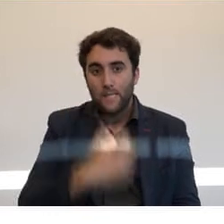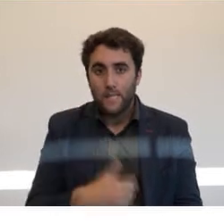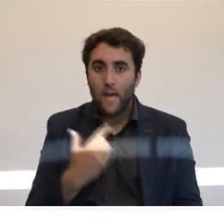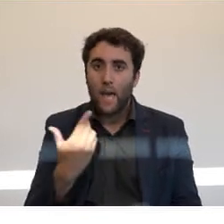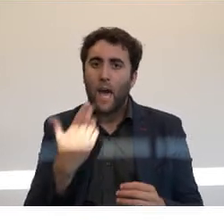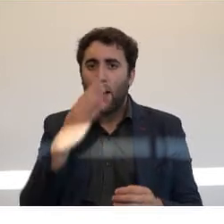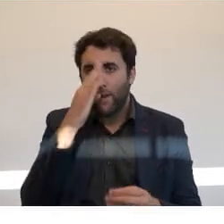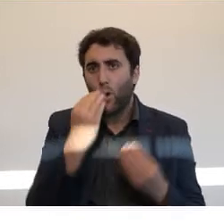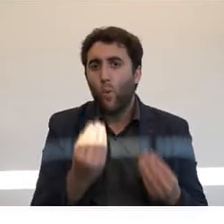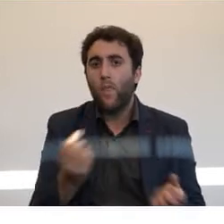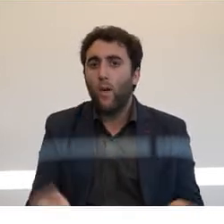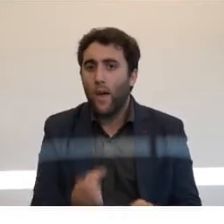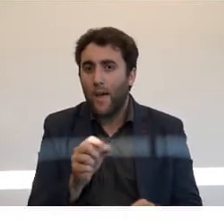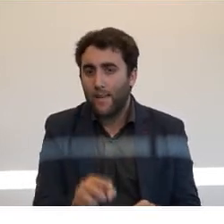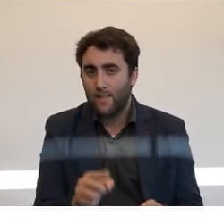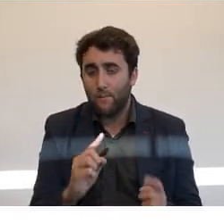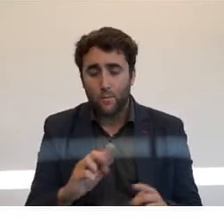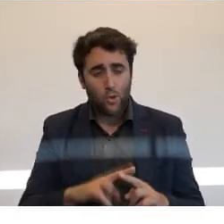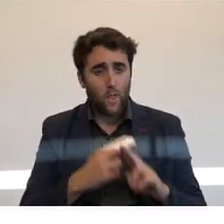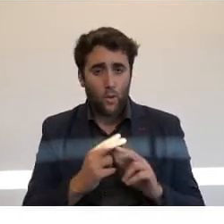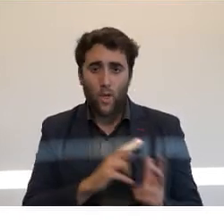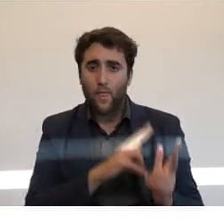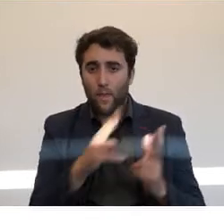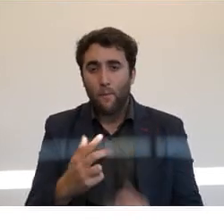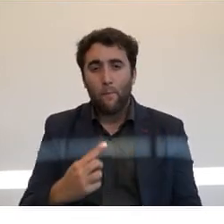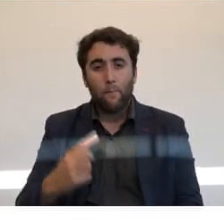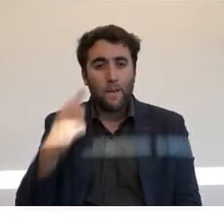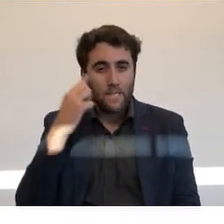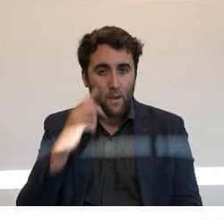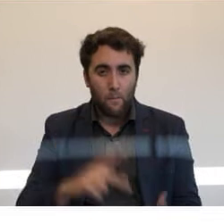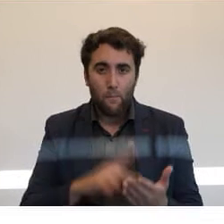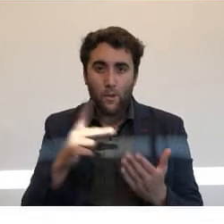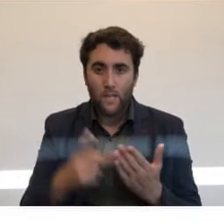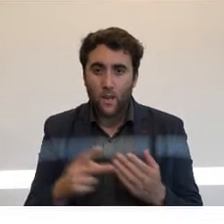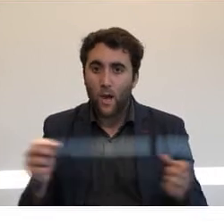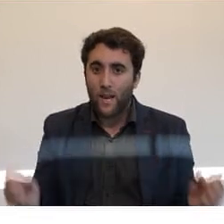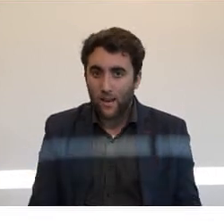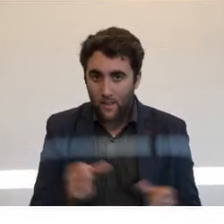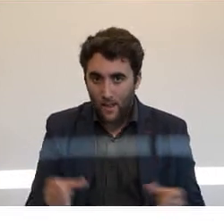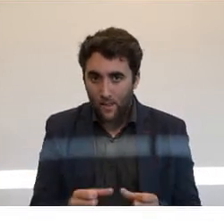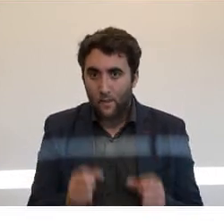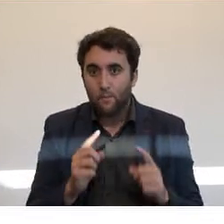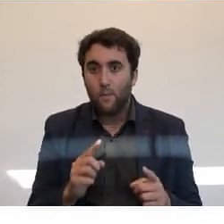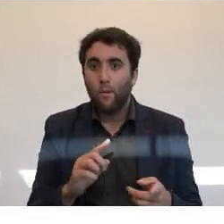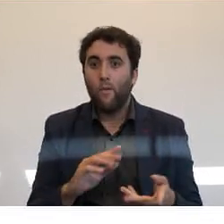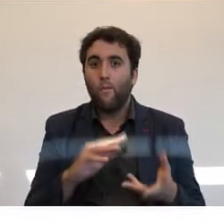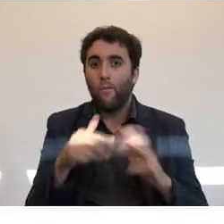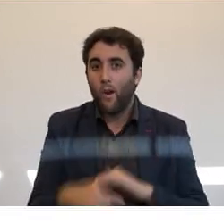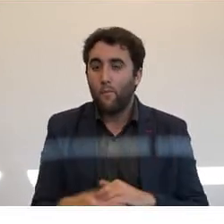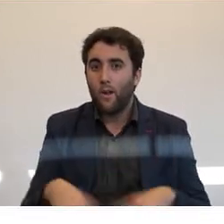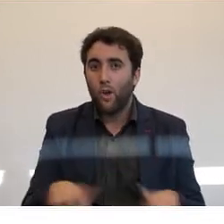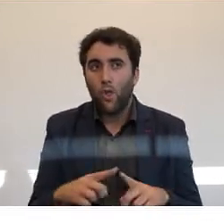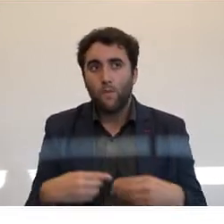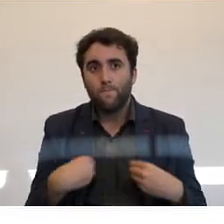emoción. Y yo vuelvo a insistir en esto. Deberíamos pensar en proyectos, en actividades, en propuestas que emocionaran, en el sentido